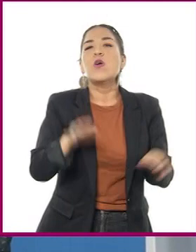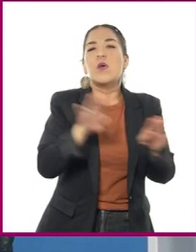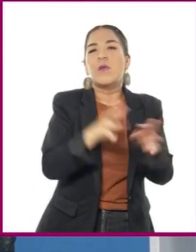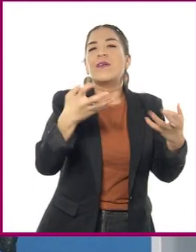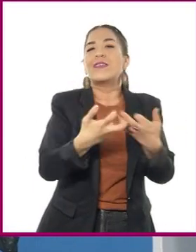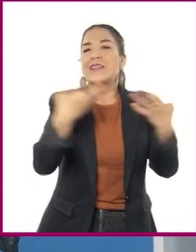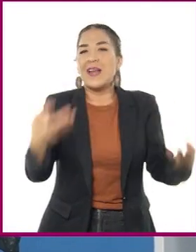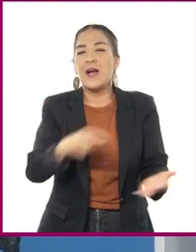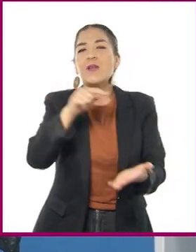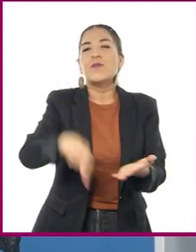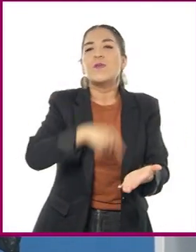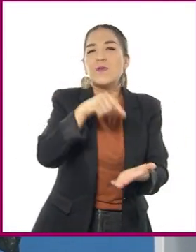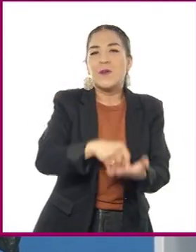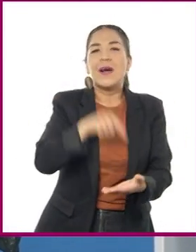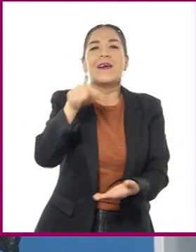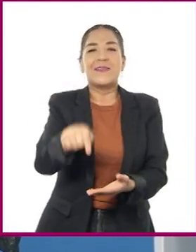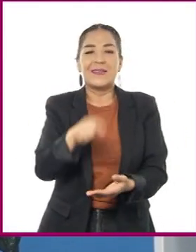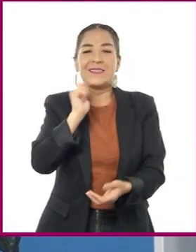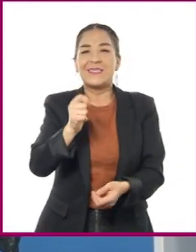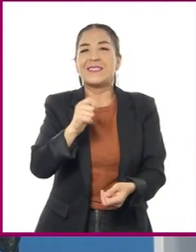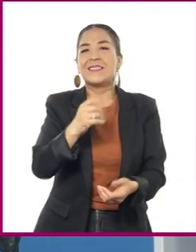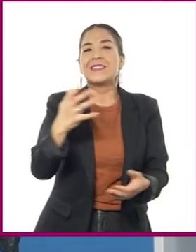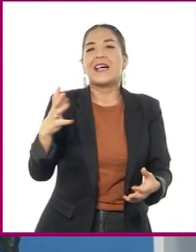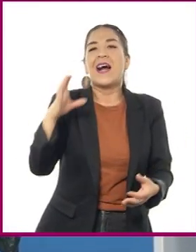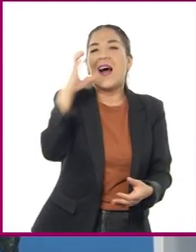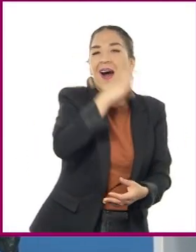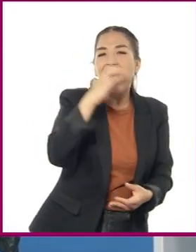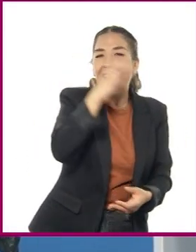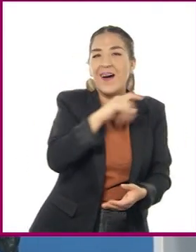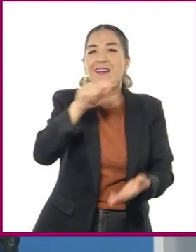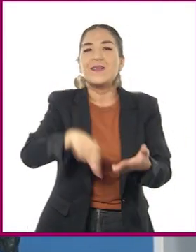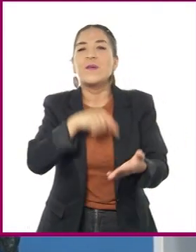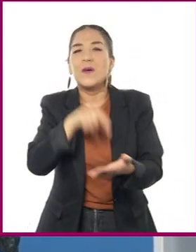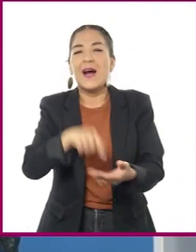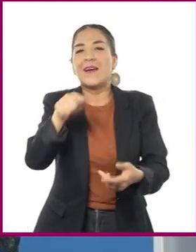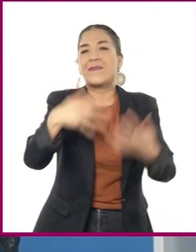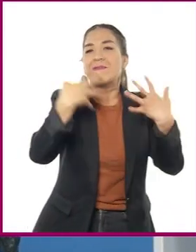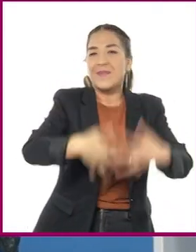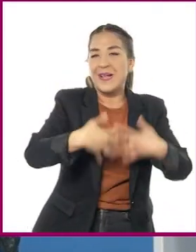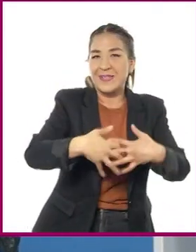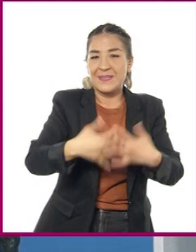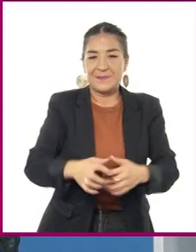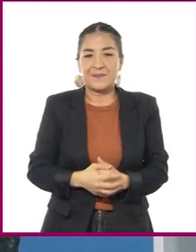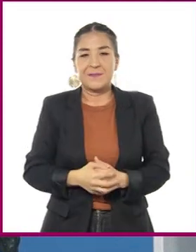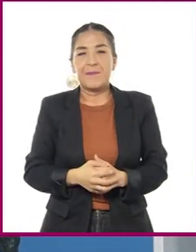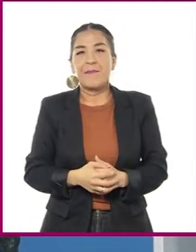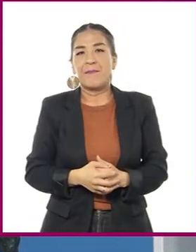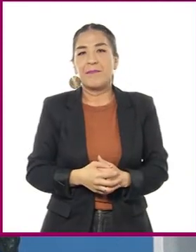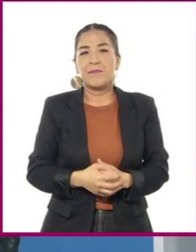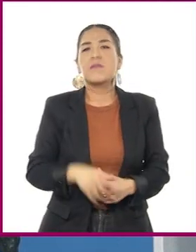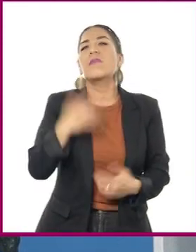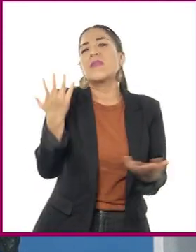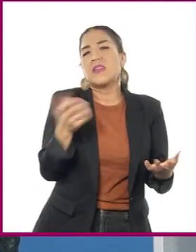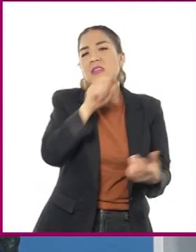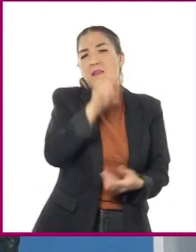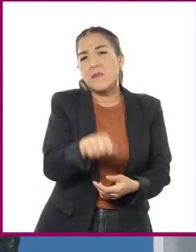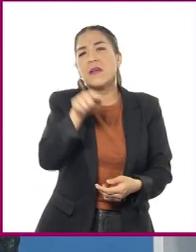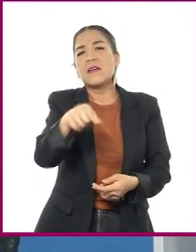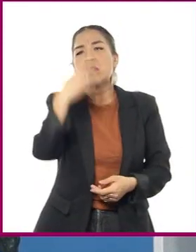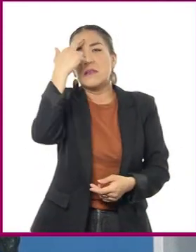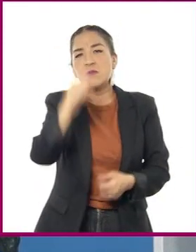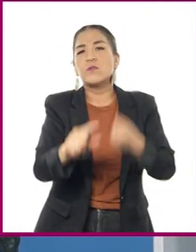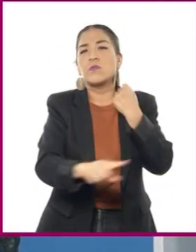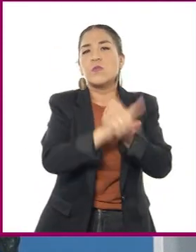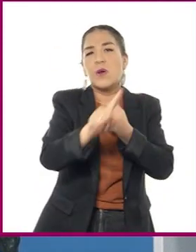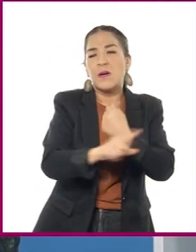cultivo, las zonas ganaderas y aumenta el número de industrias, lo que a su vez provoca que se generen